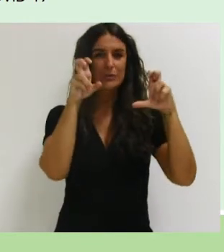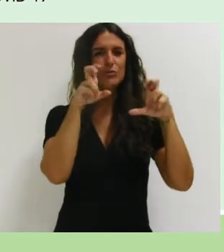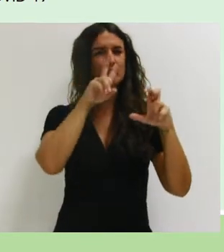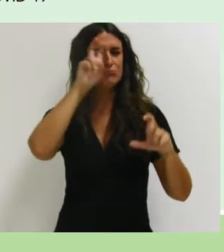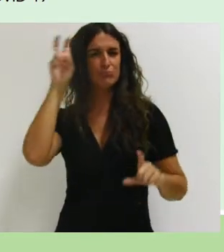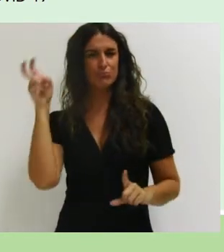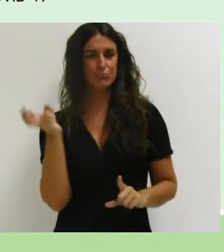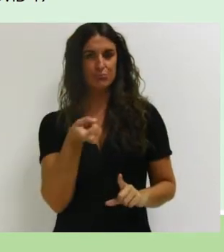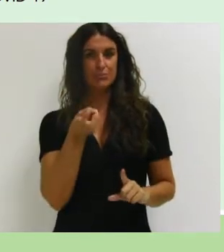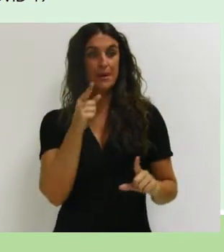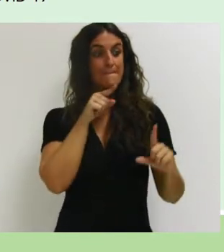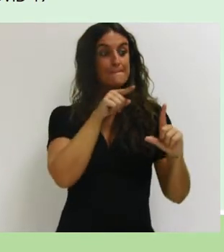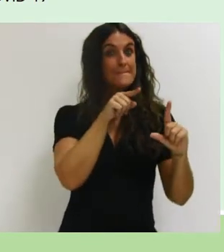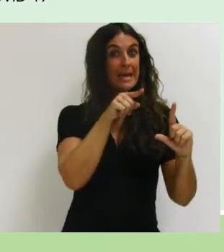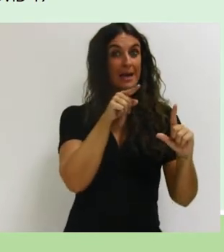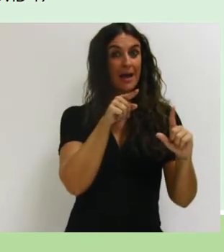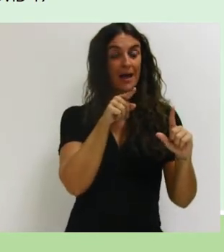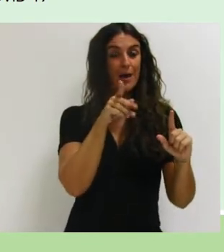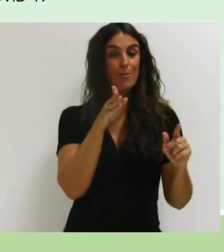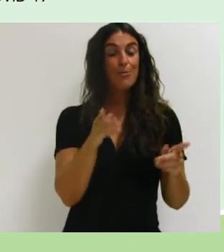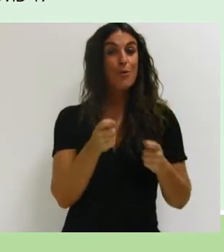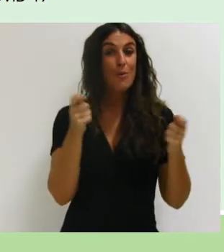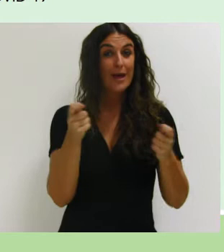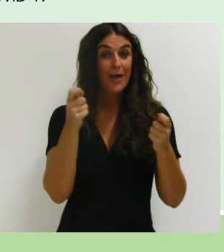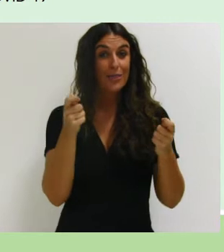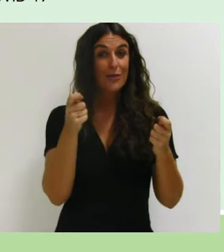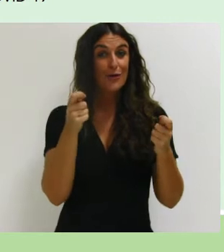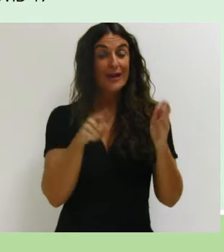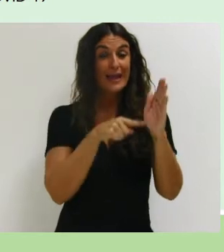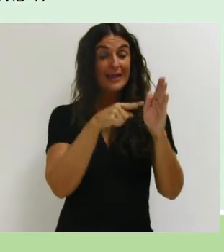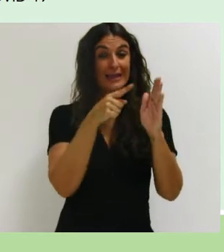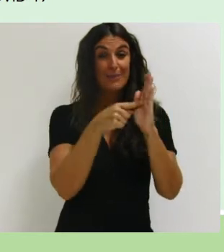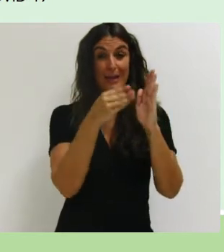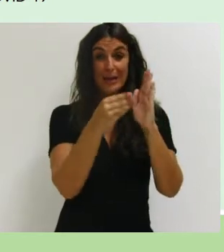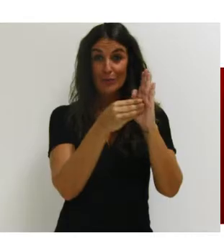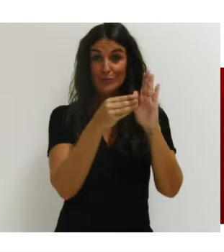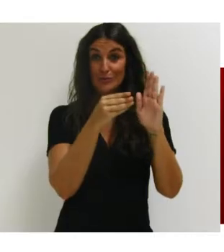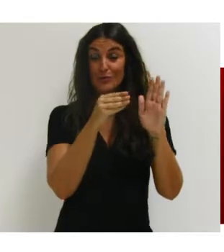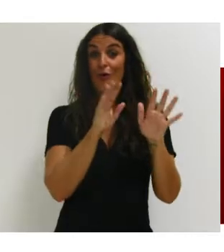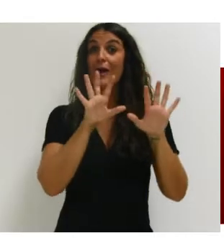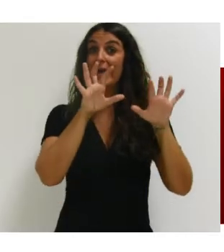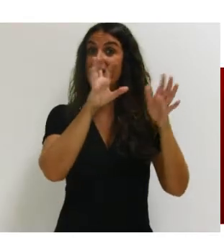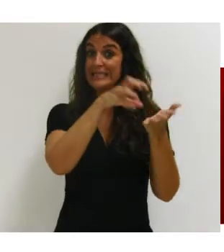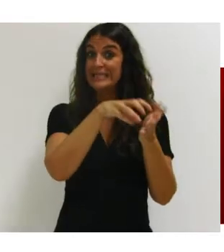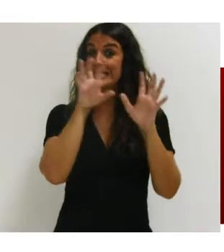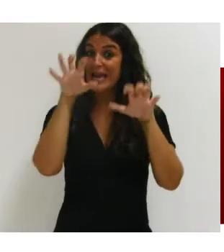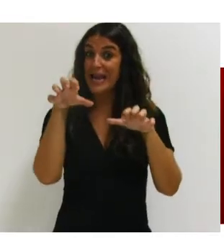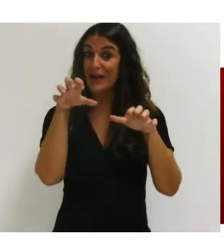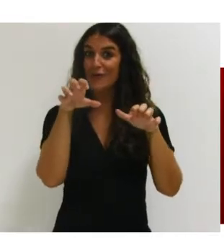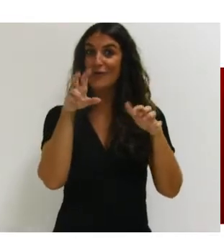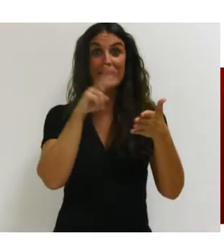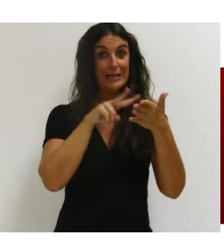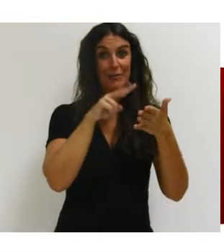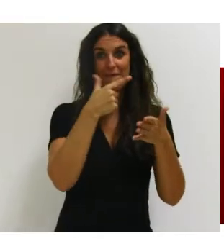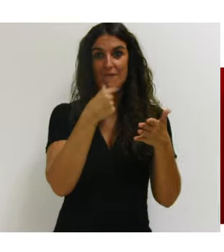interesante. Pone publicaciones de lectura fácil de plena inclusión Castilla y León. Pulso en el título y puedo ver la